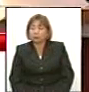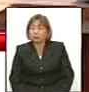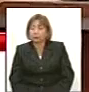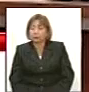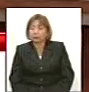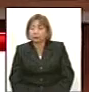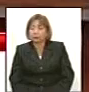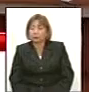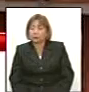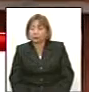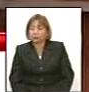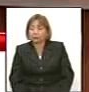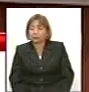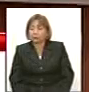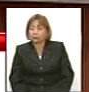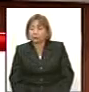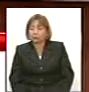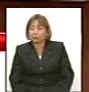Bien.